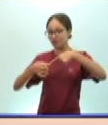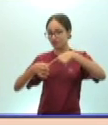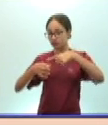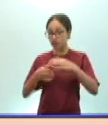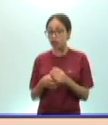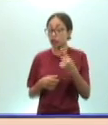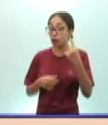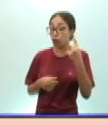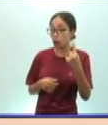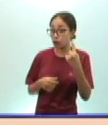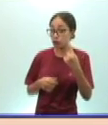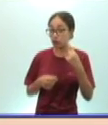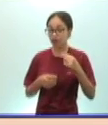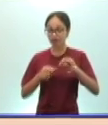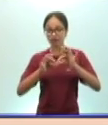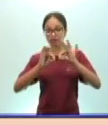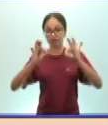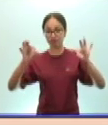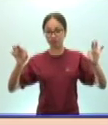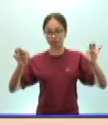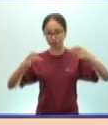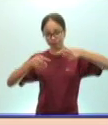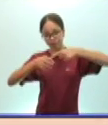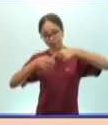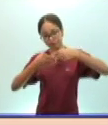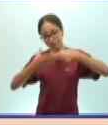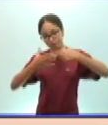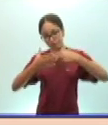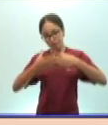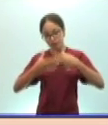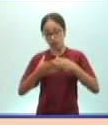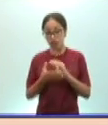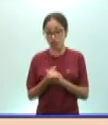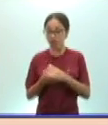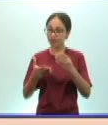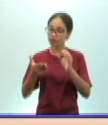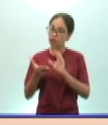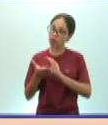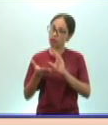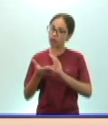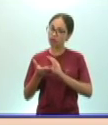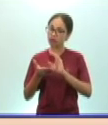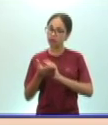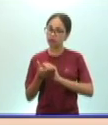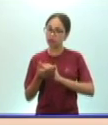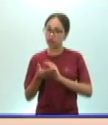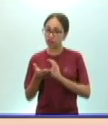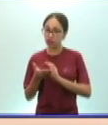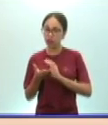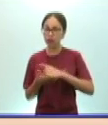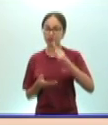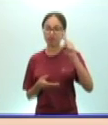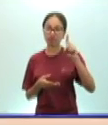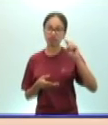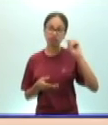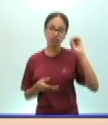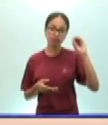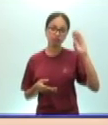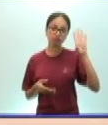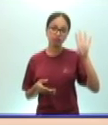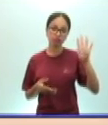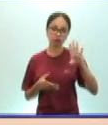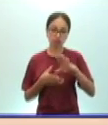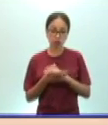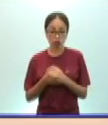vidrio. Quiero recordarles que en su libro de texto, en la página 104, aparece la relación de los útiles